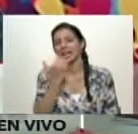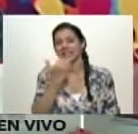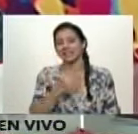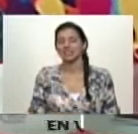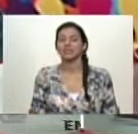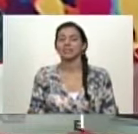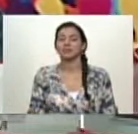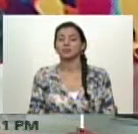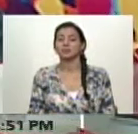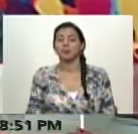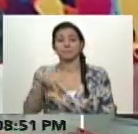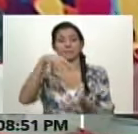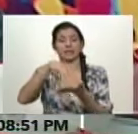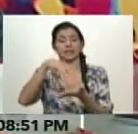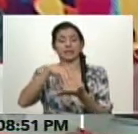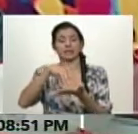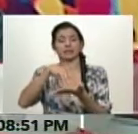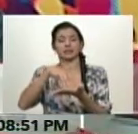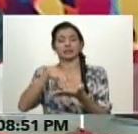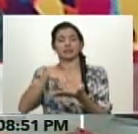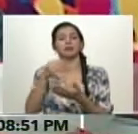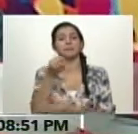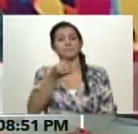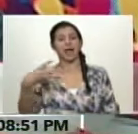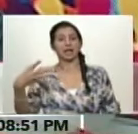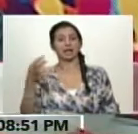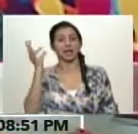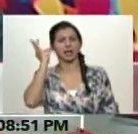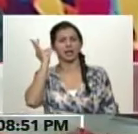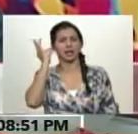En el Estado Miranda, dije, la camarada Blanca Ecao.